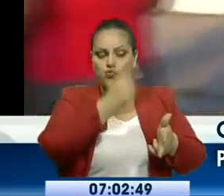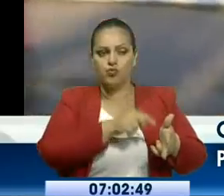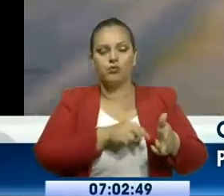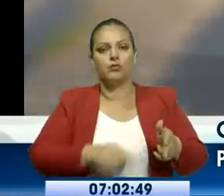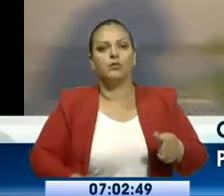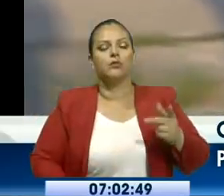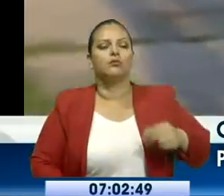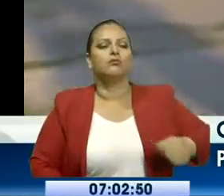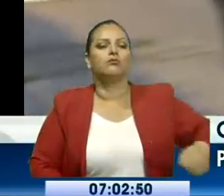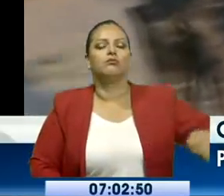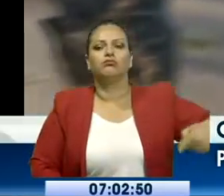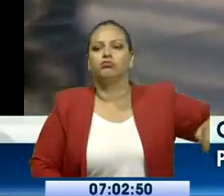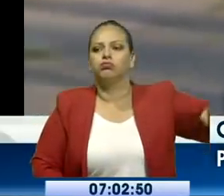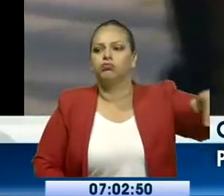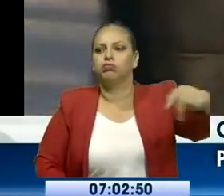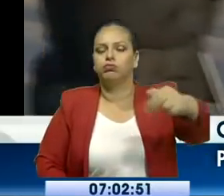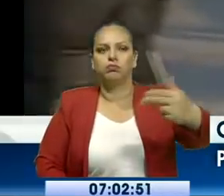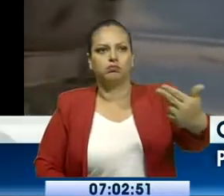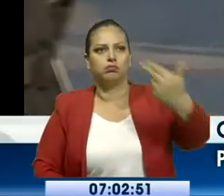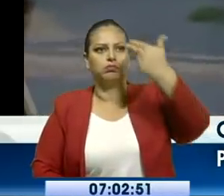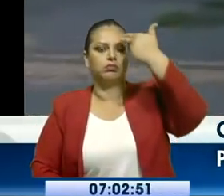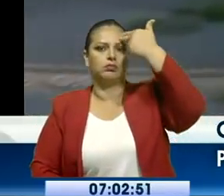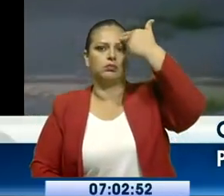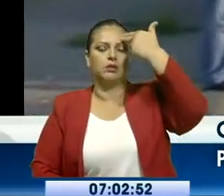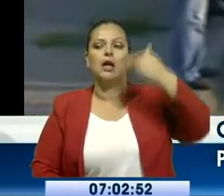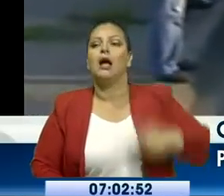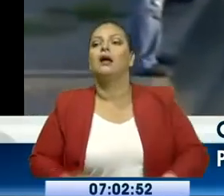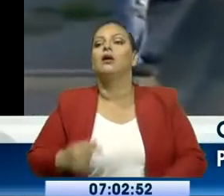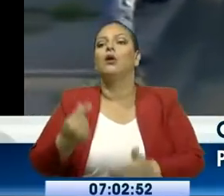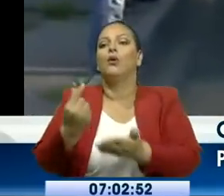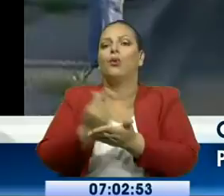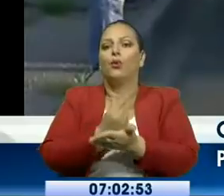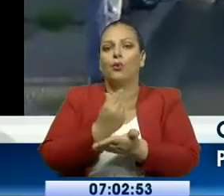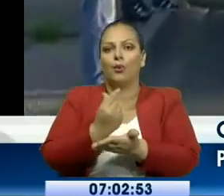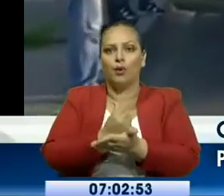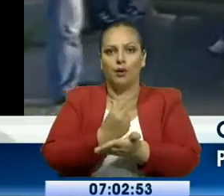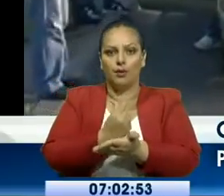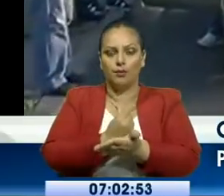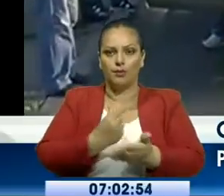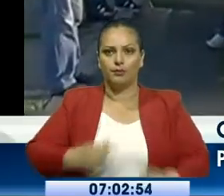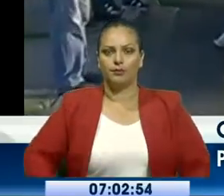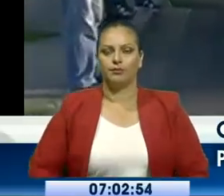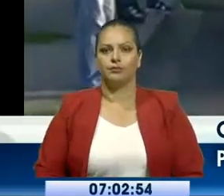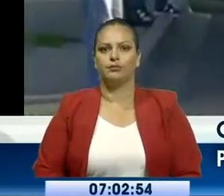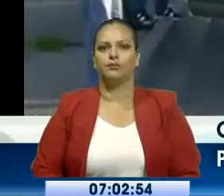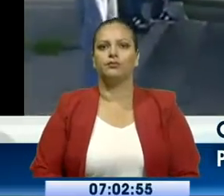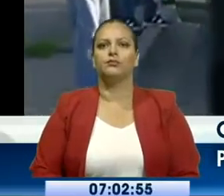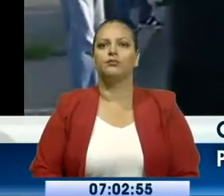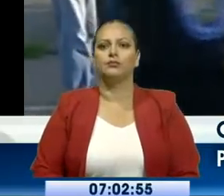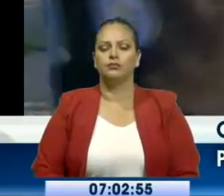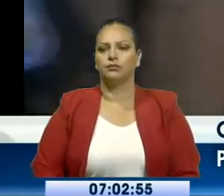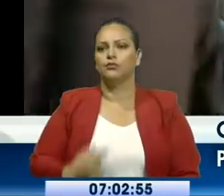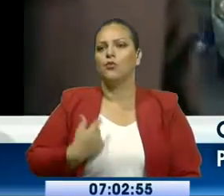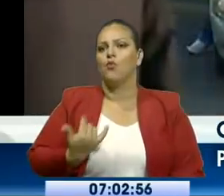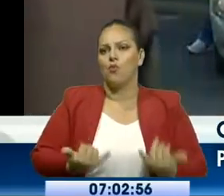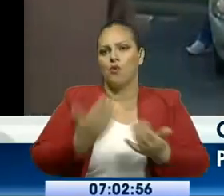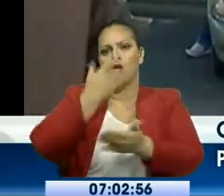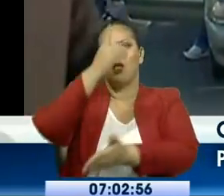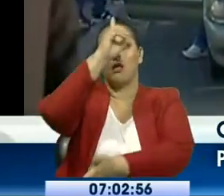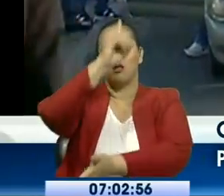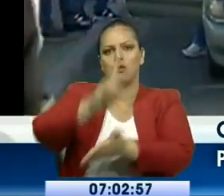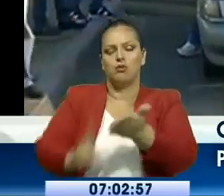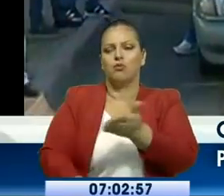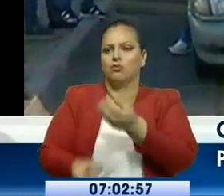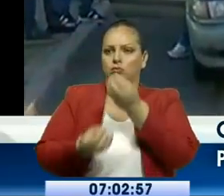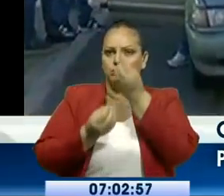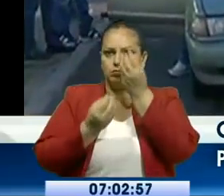¿A qué distancia de este lugar? Fue en el Guasmo Sur. Oye, usted se enteró del operativo y se acercó acá. No, yo vine, fue a poner la denuncia, a ver el operativo y vine para acá